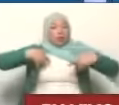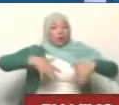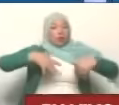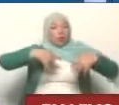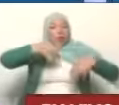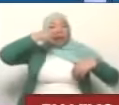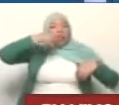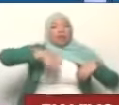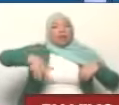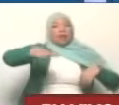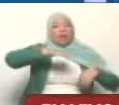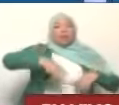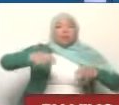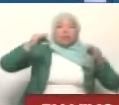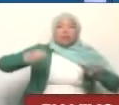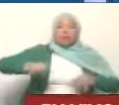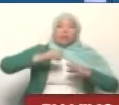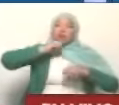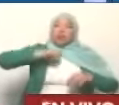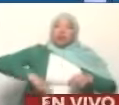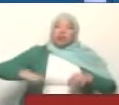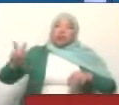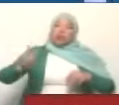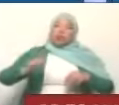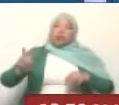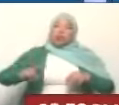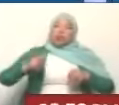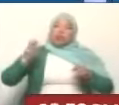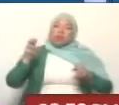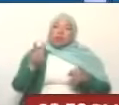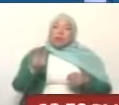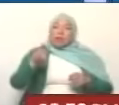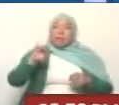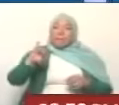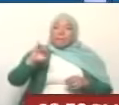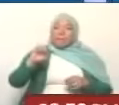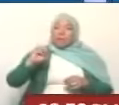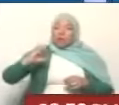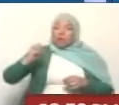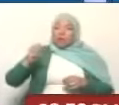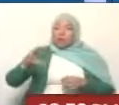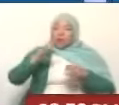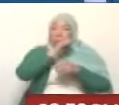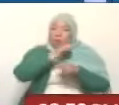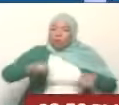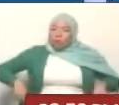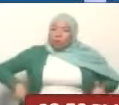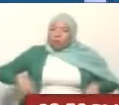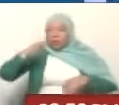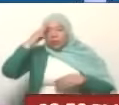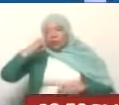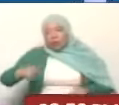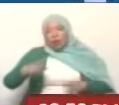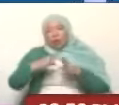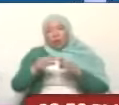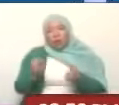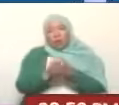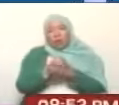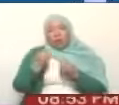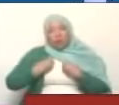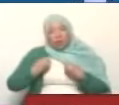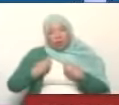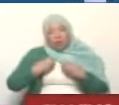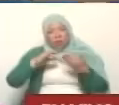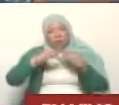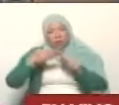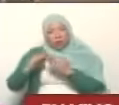popular más grande de la historia de Viscocuy, de 100 años en Viscocuy. Mi saludo a los viscocuyanos y a